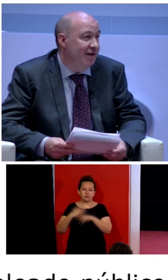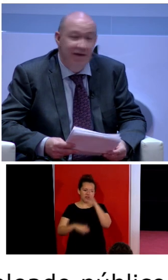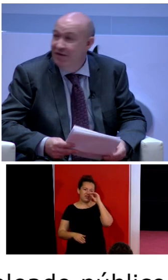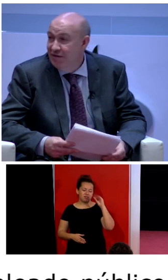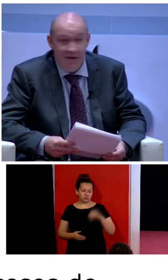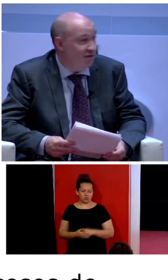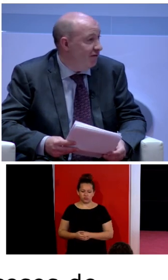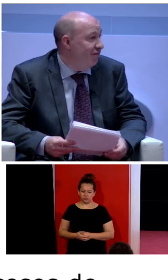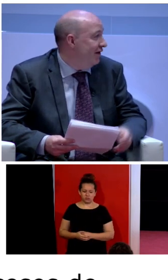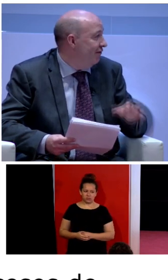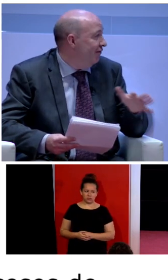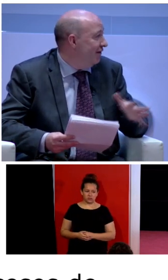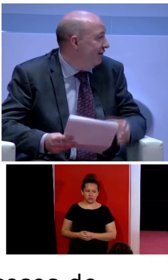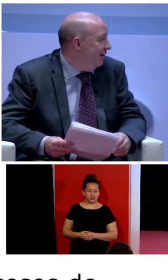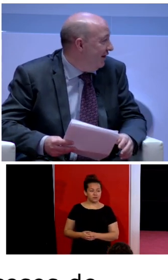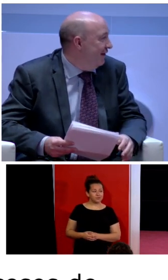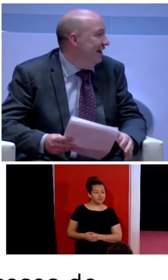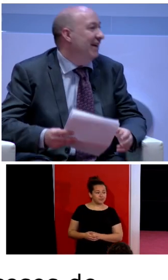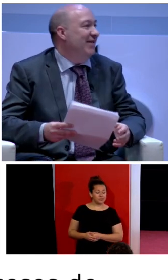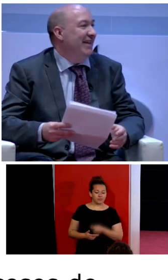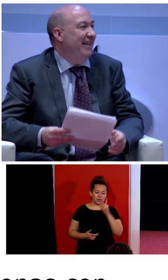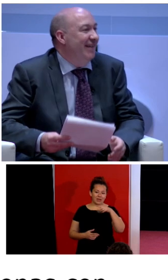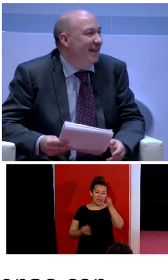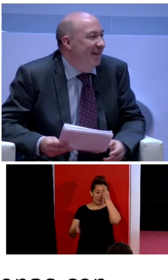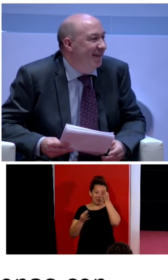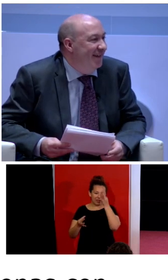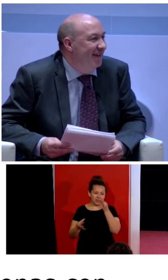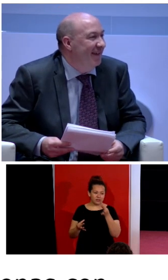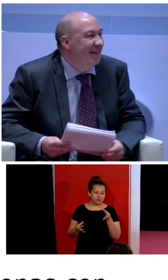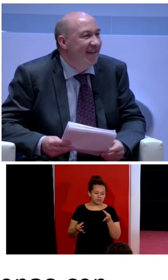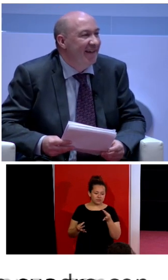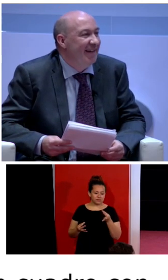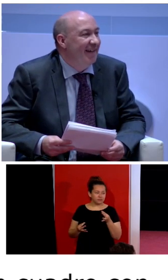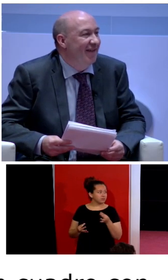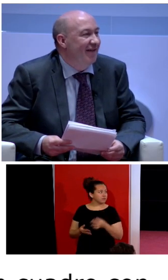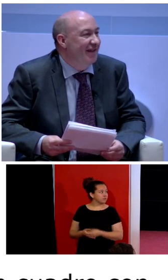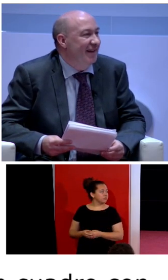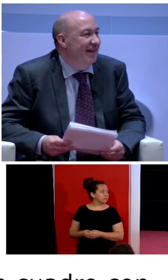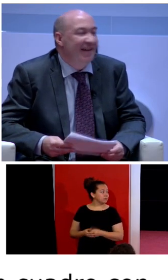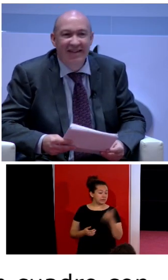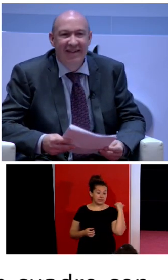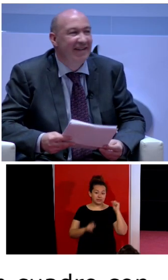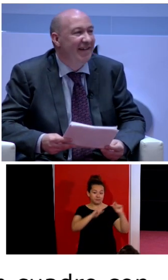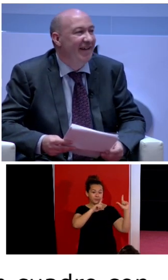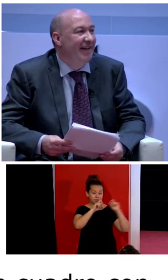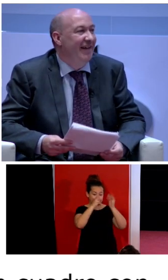intelectual. Tenemos ahí un cuadrito con los datos que se nos ha aparecido, a ver si lo podemos tener.